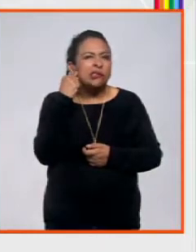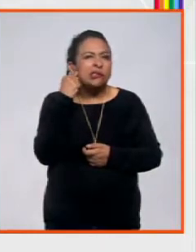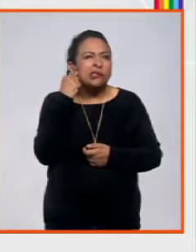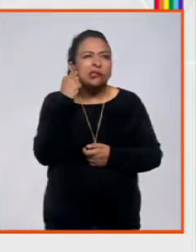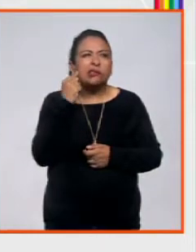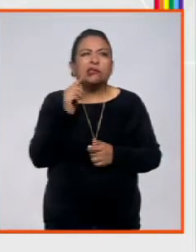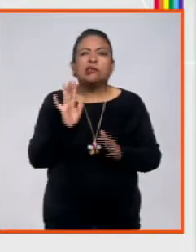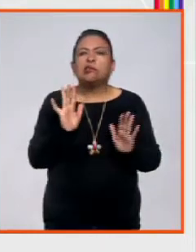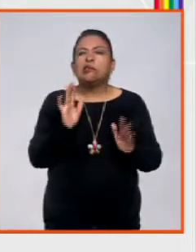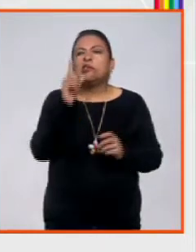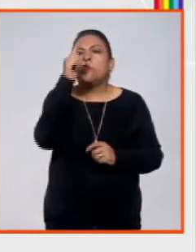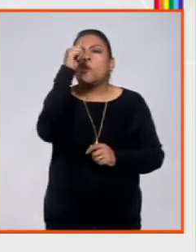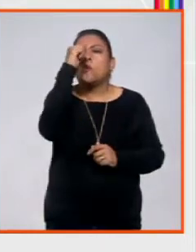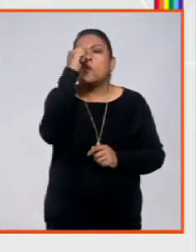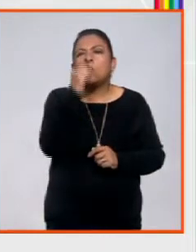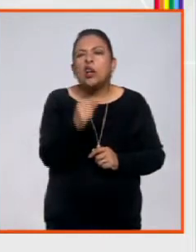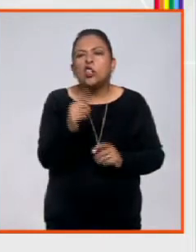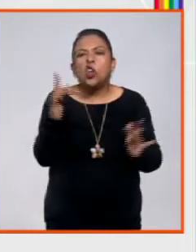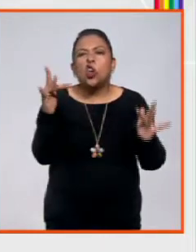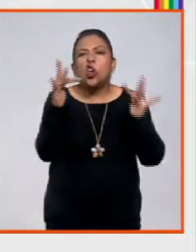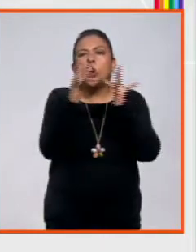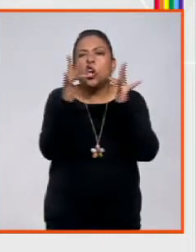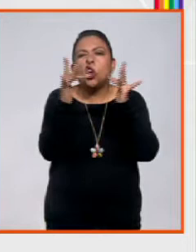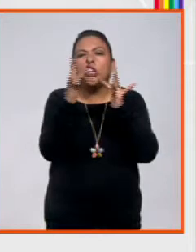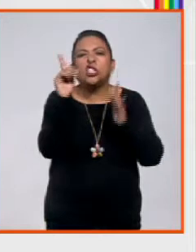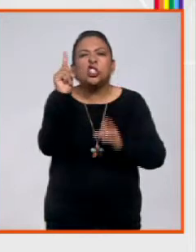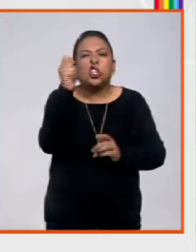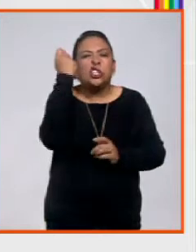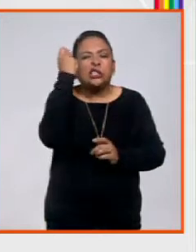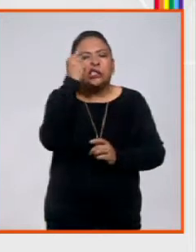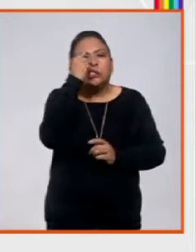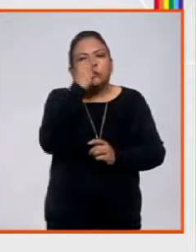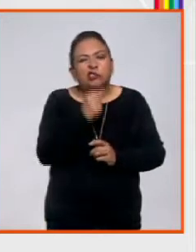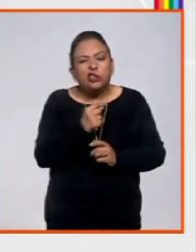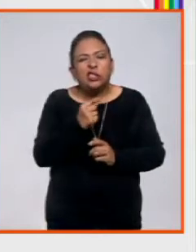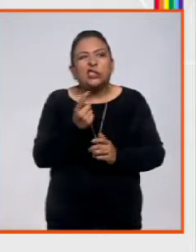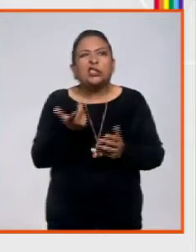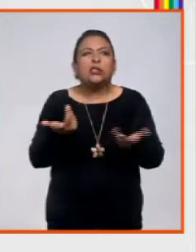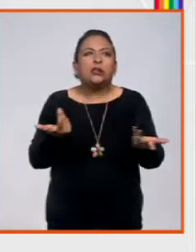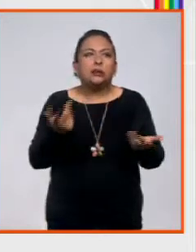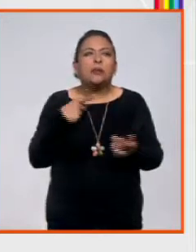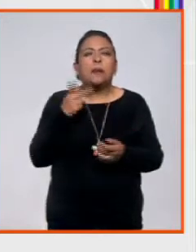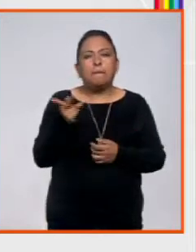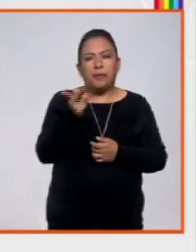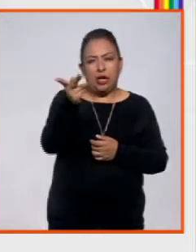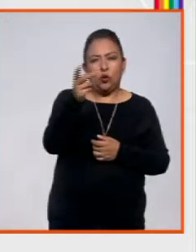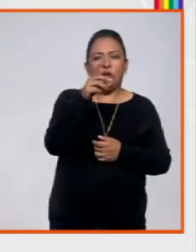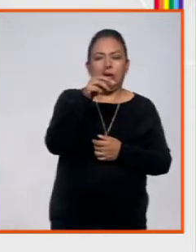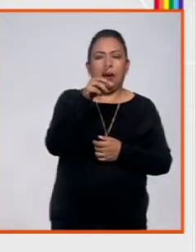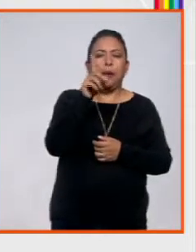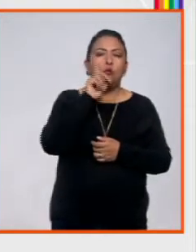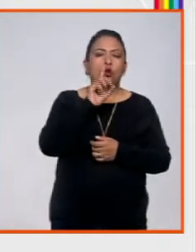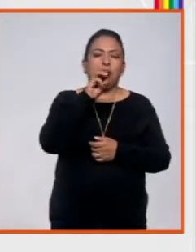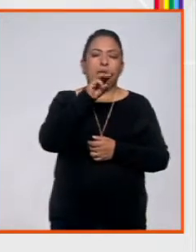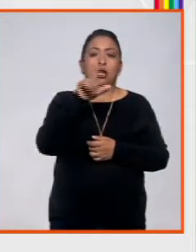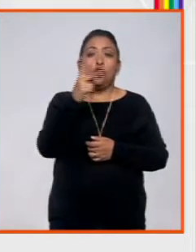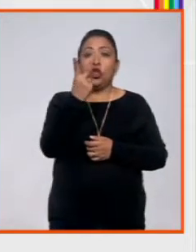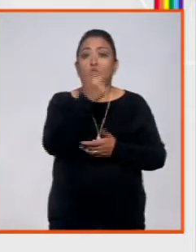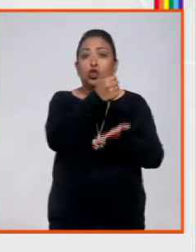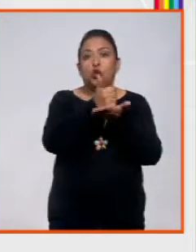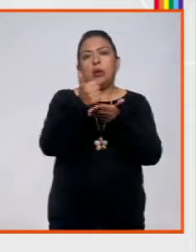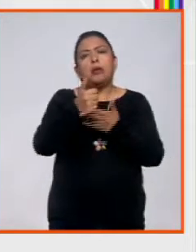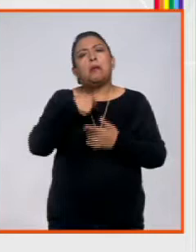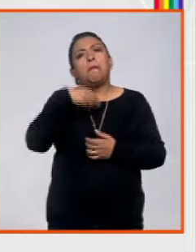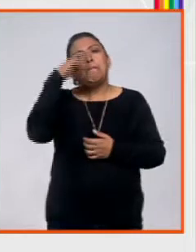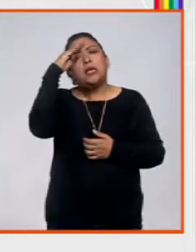y nos falló ahí alguna cuestión tecnológica bueno le empecé a preguntando a maría de estas dos ciudades porque uno